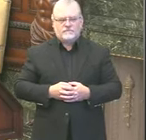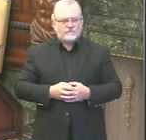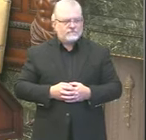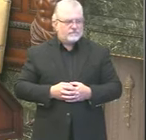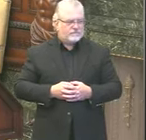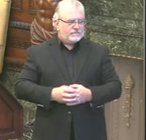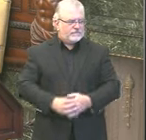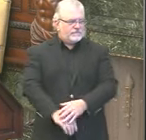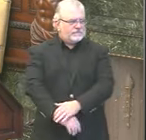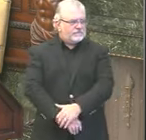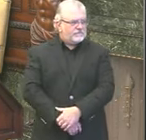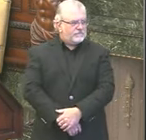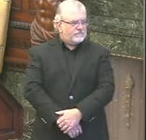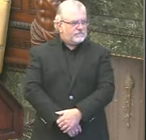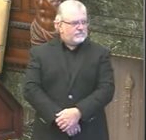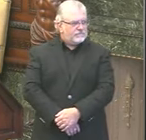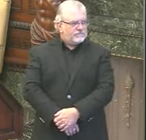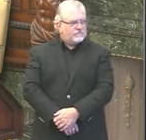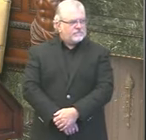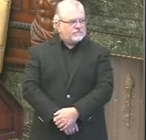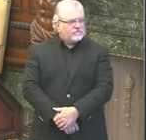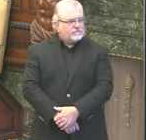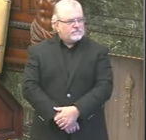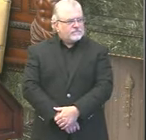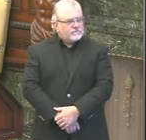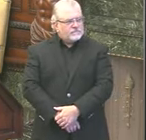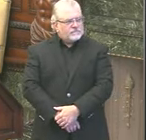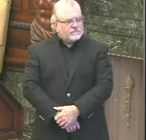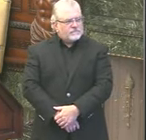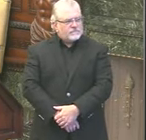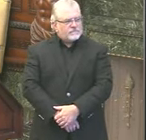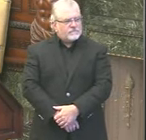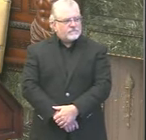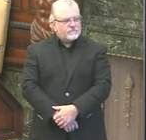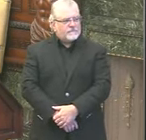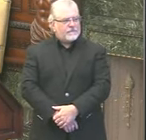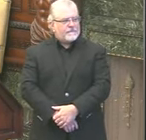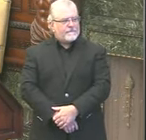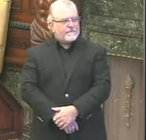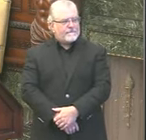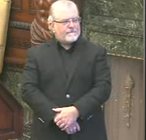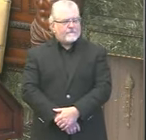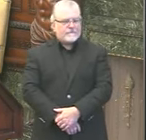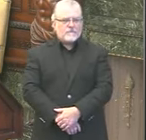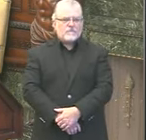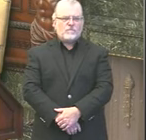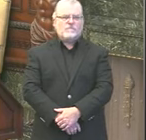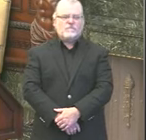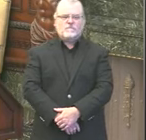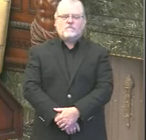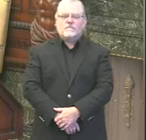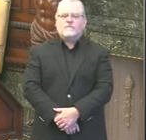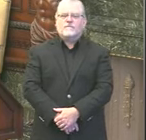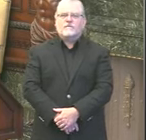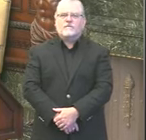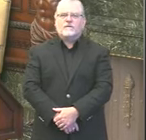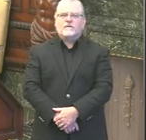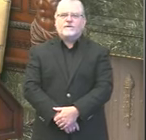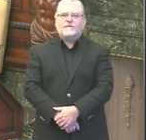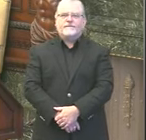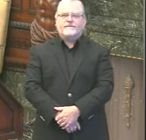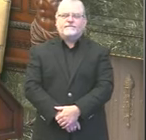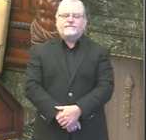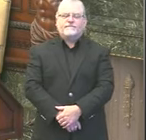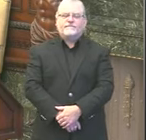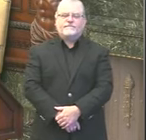la ciudad para poder negociar con los activistas que están organizando esto debido a la pandemia del COVID-19? Y